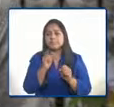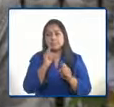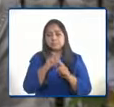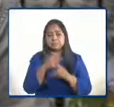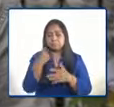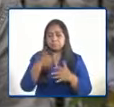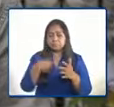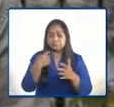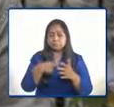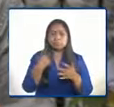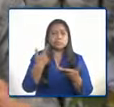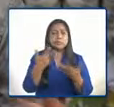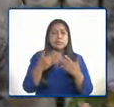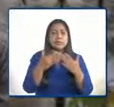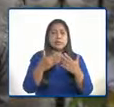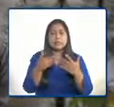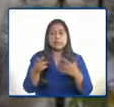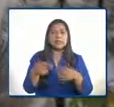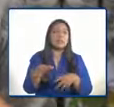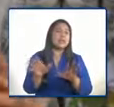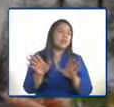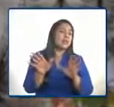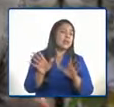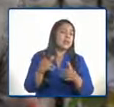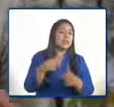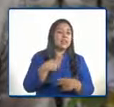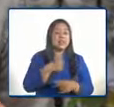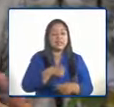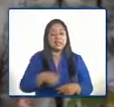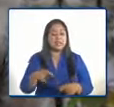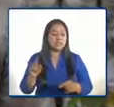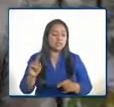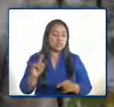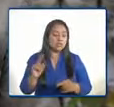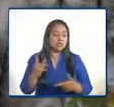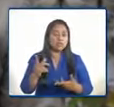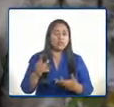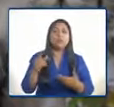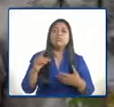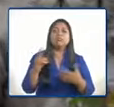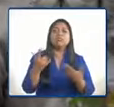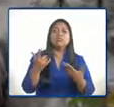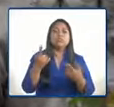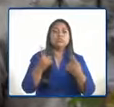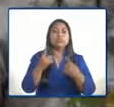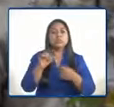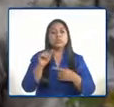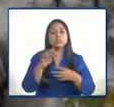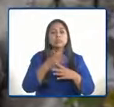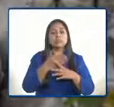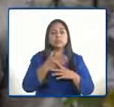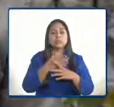arrendar inmuebles donde la gente no quiere, el alcalde no quiere o cualquier otra situación? Y